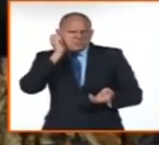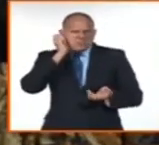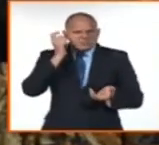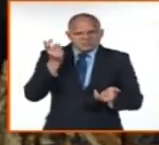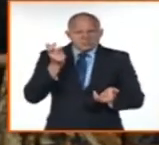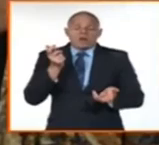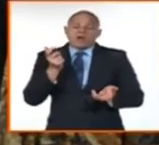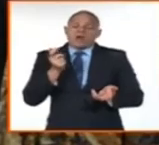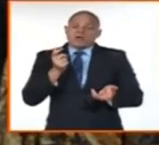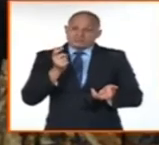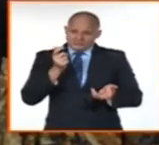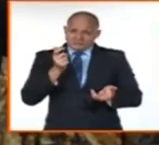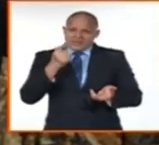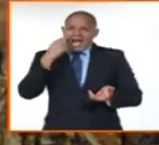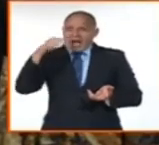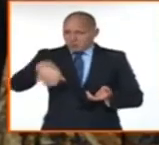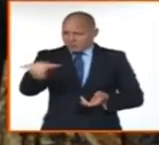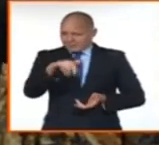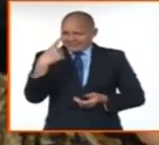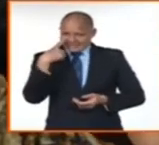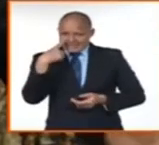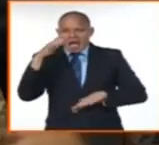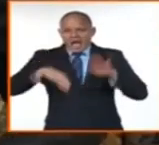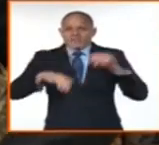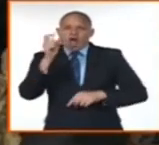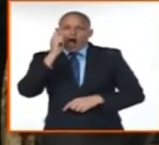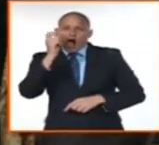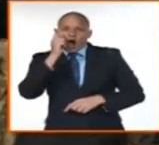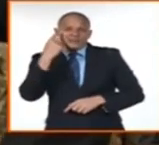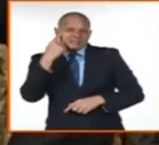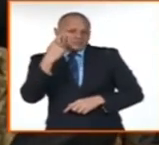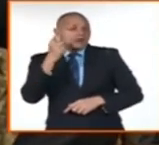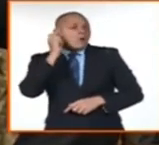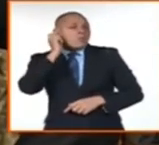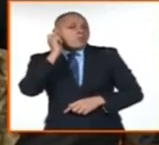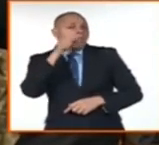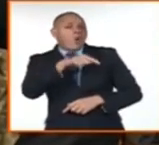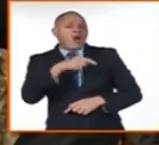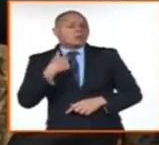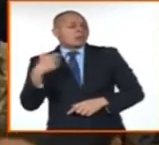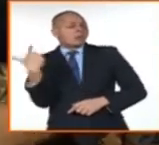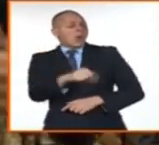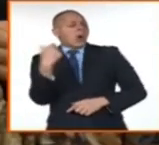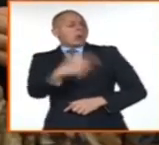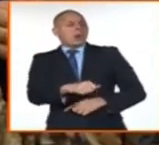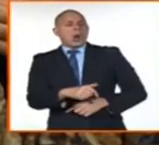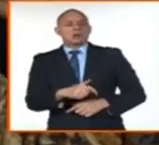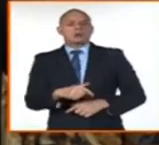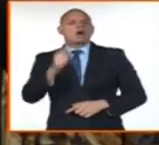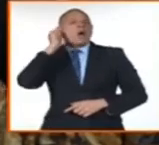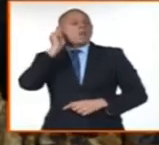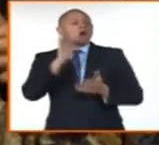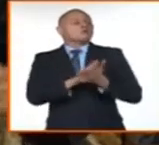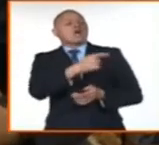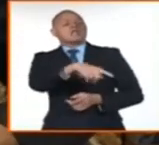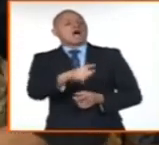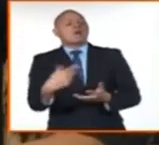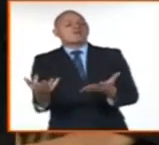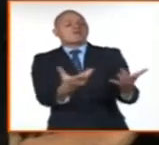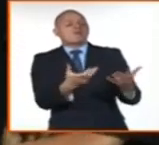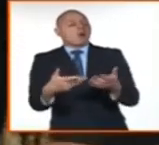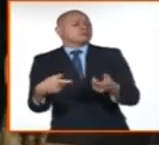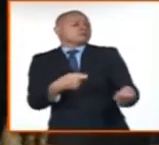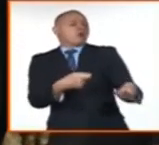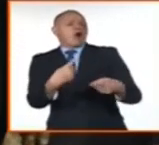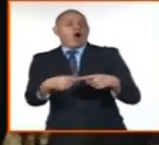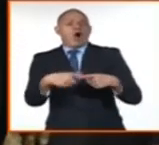en gente, en familias, en circunstancias. Pero por voluntad política y como ideal de la sociedad, no